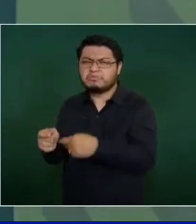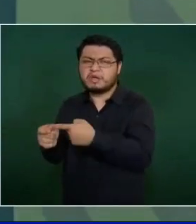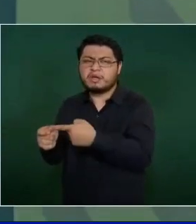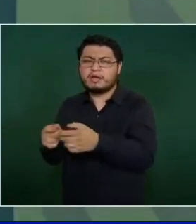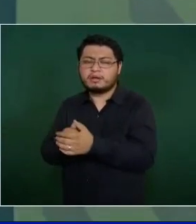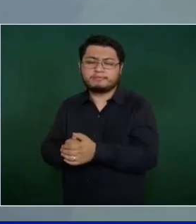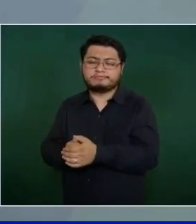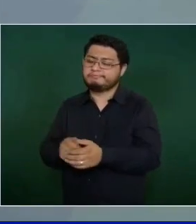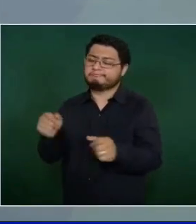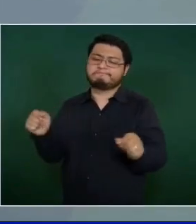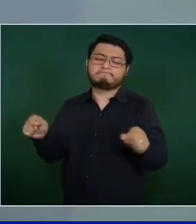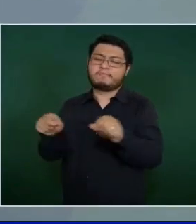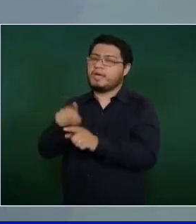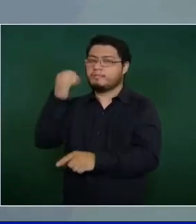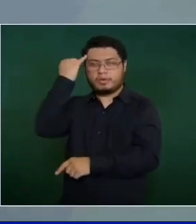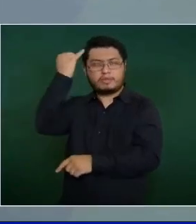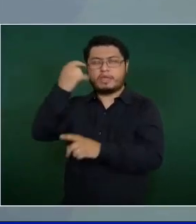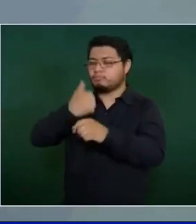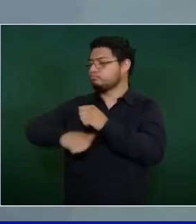neoporfirismo?